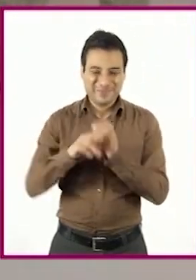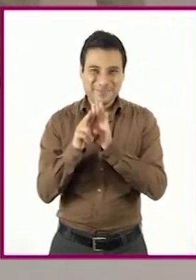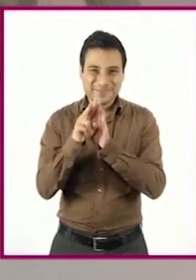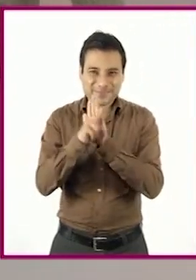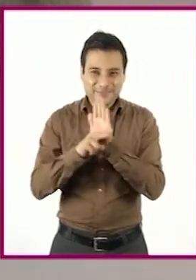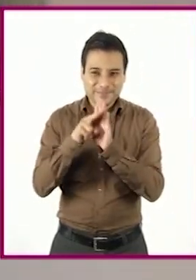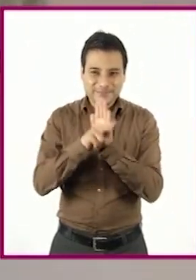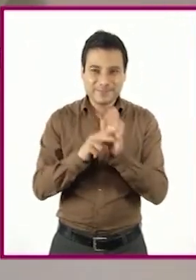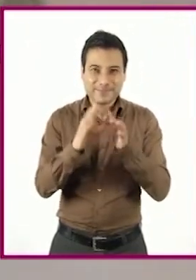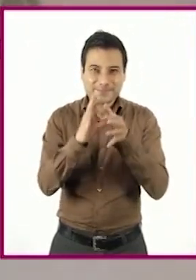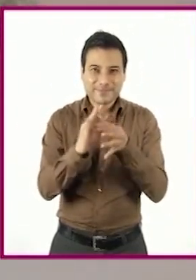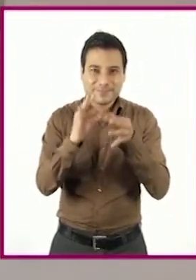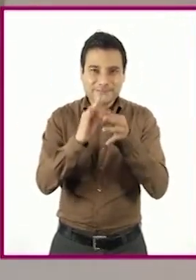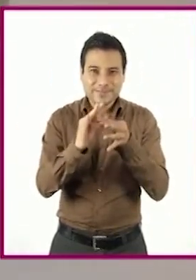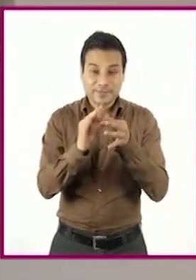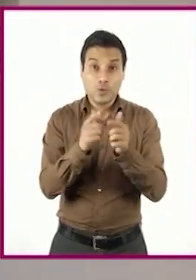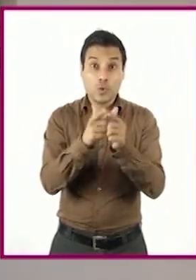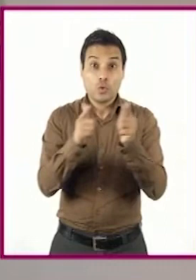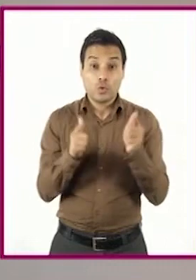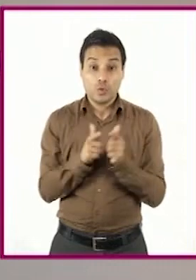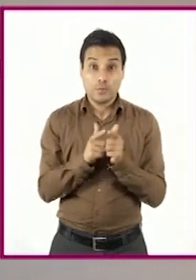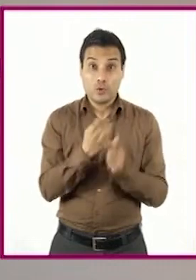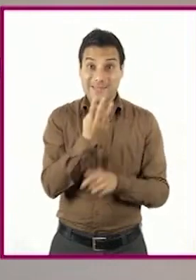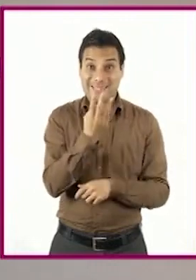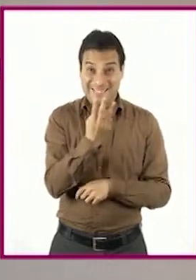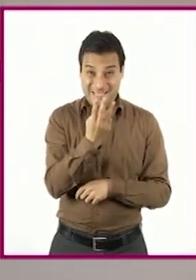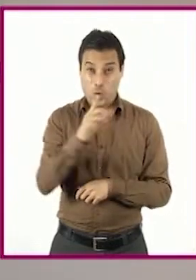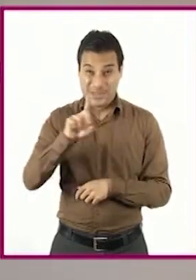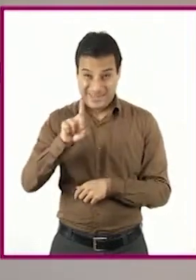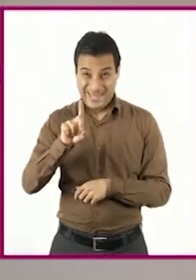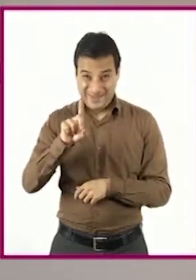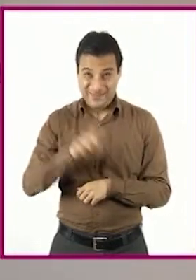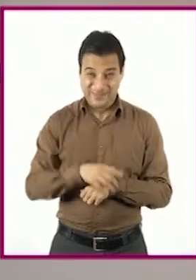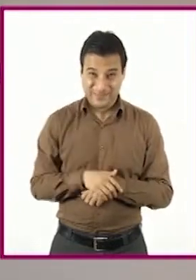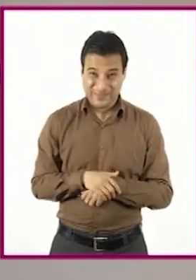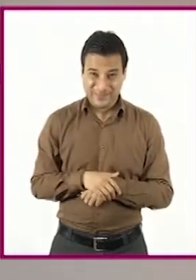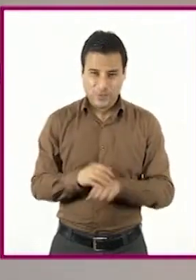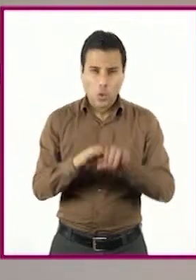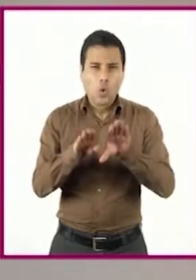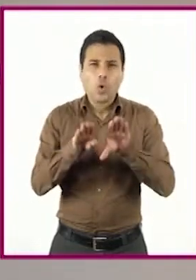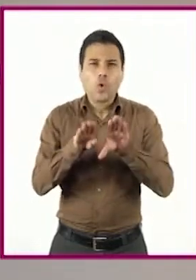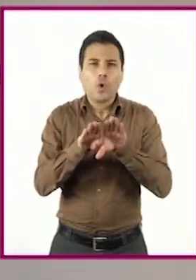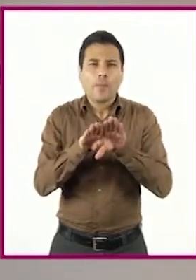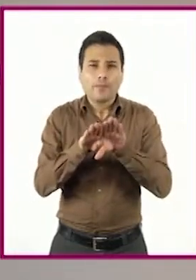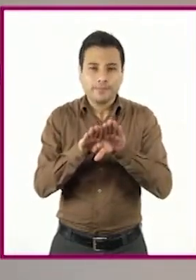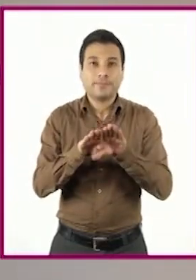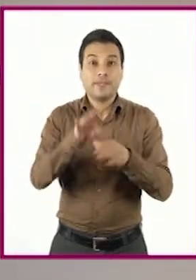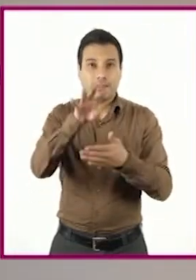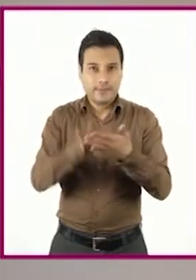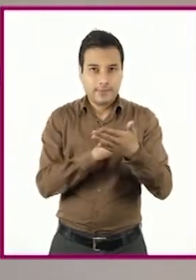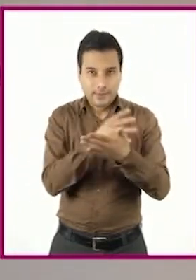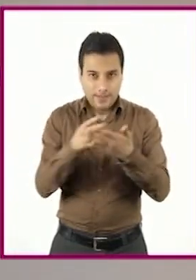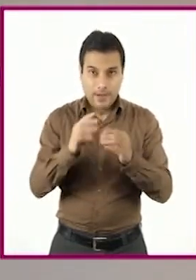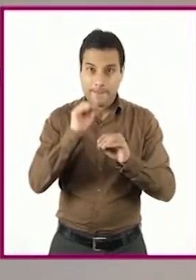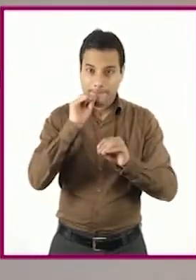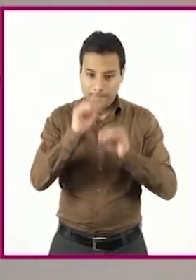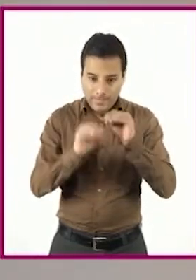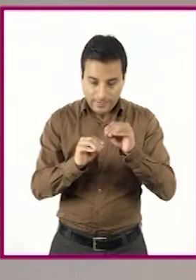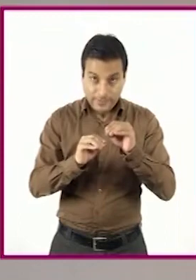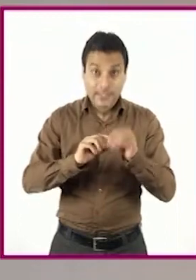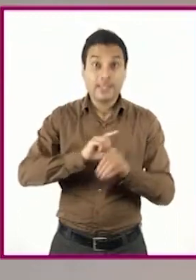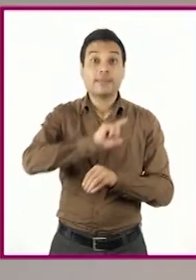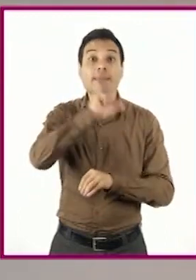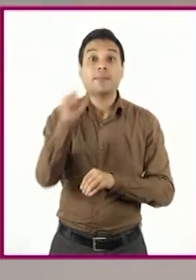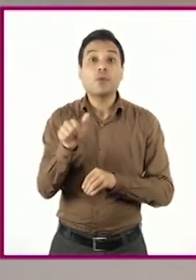los datos de las edades del grupo tercero D se ordenan en una tabla de frecuencia, luego se representan de la siguiente forma.